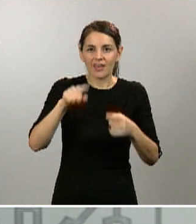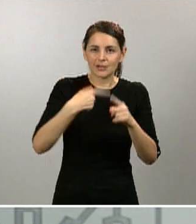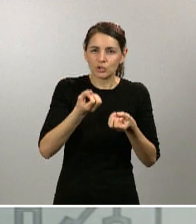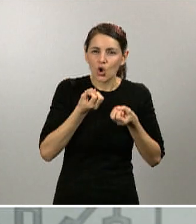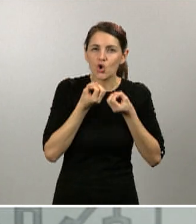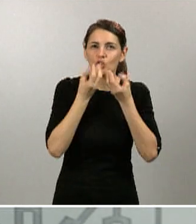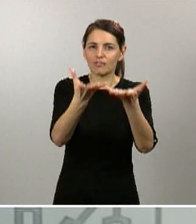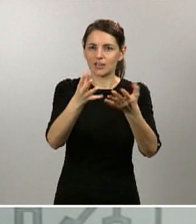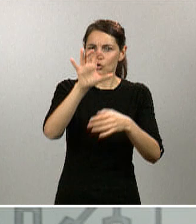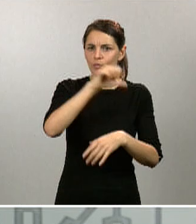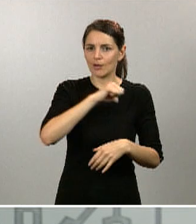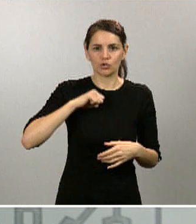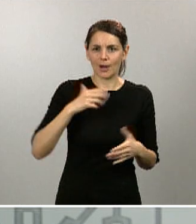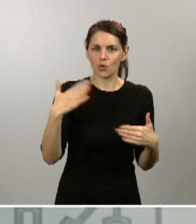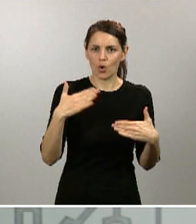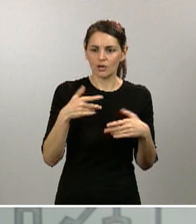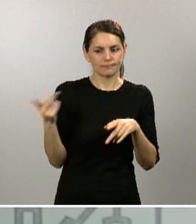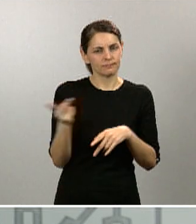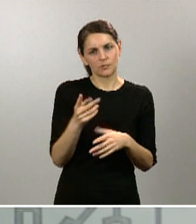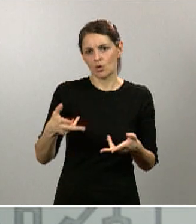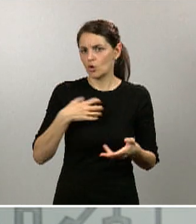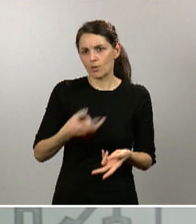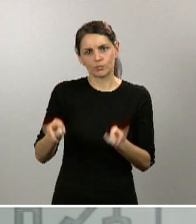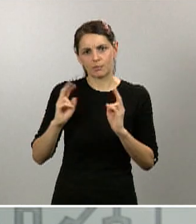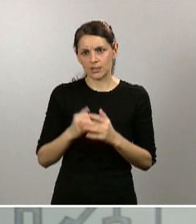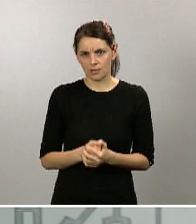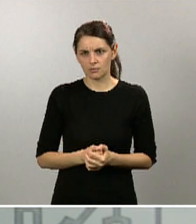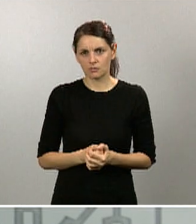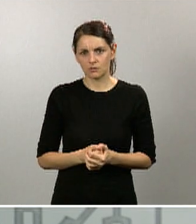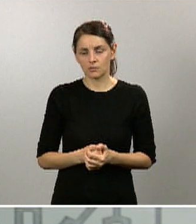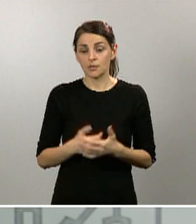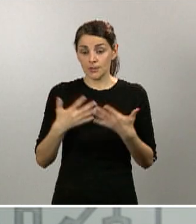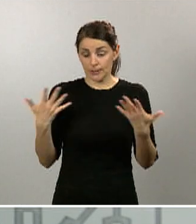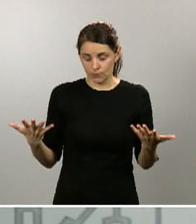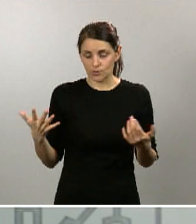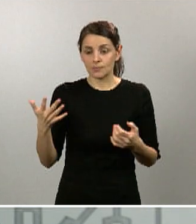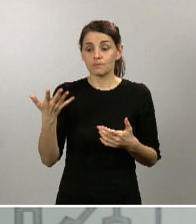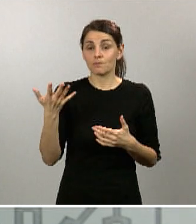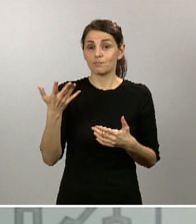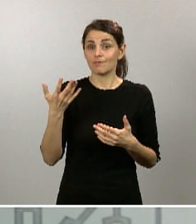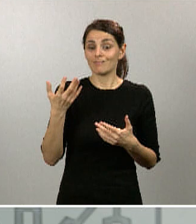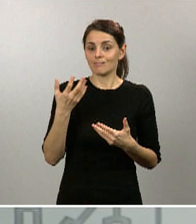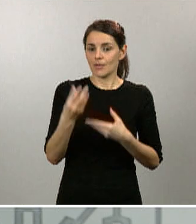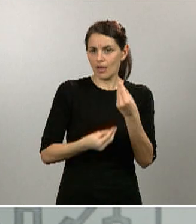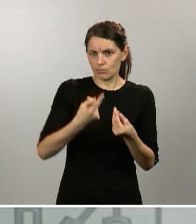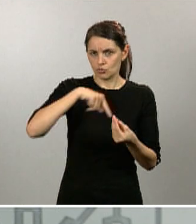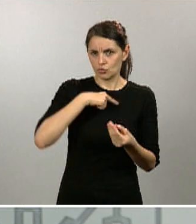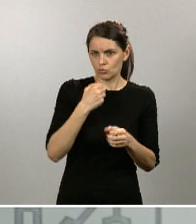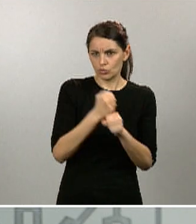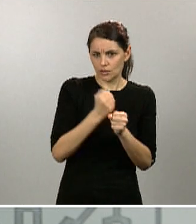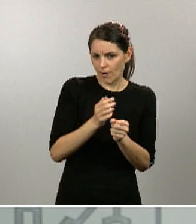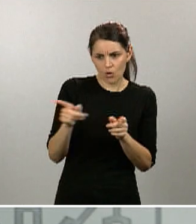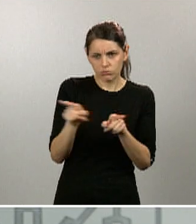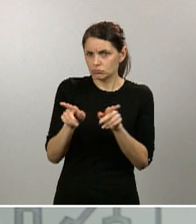responder. En este caso, la información o el trabajo que se está haciendo va en ambos sentidos.